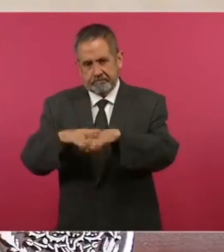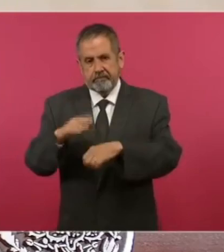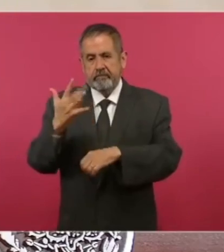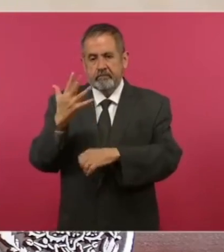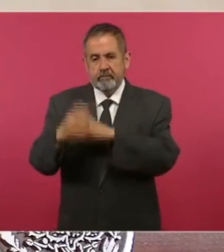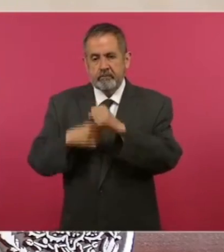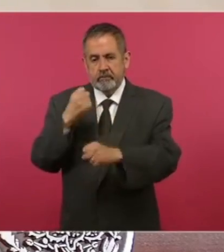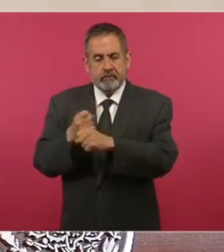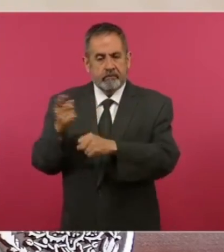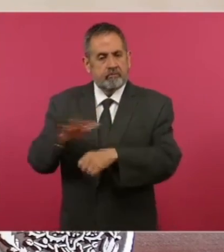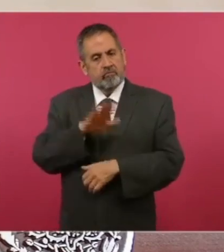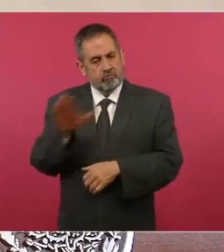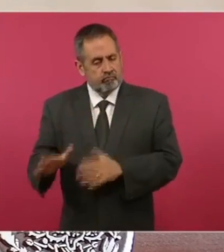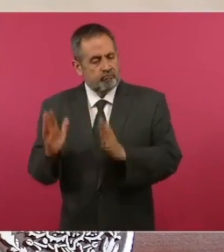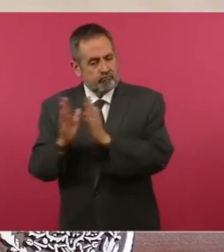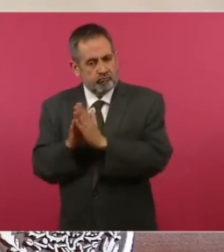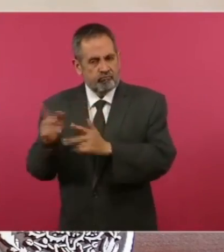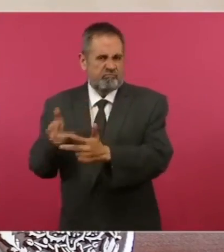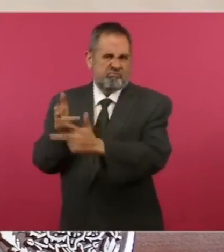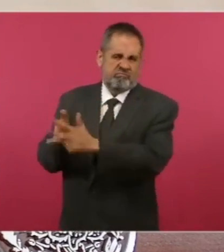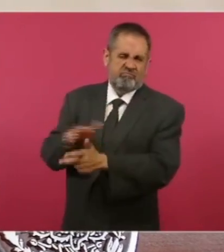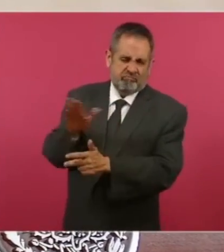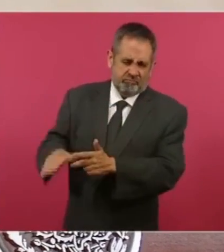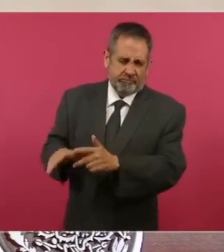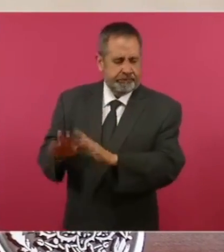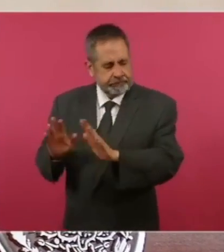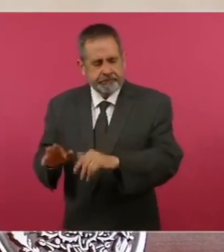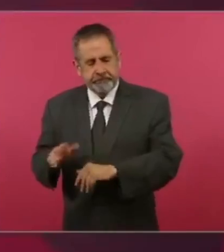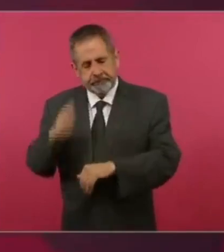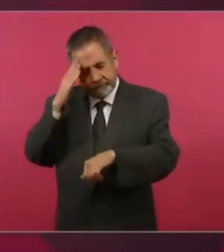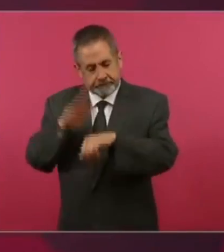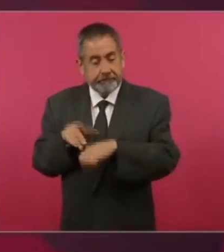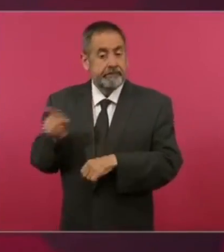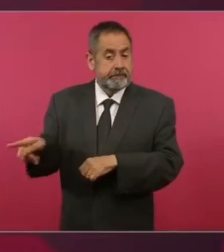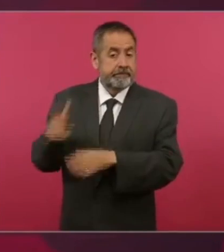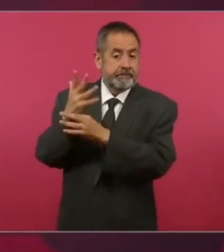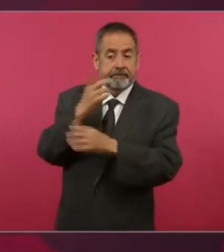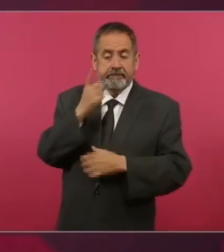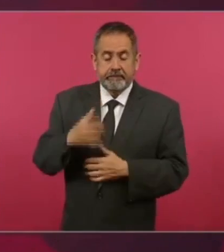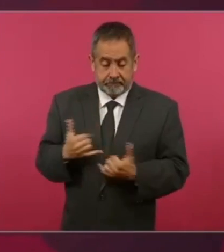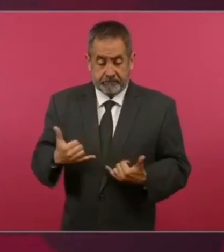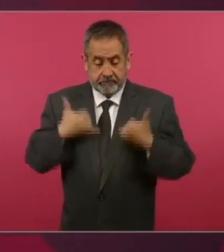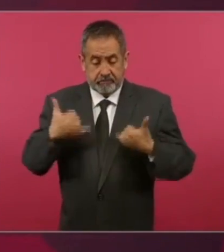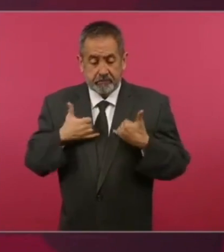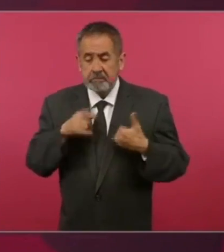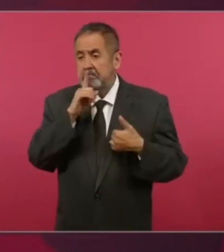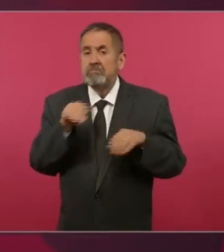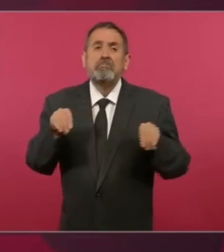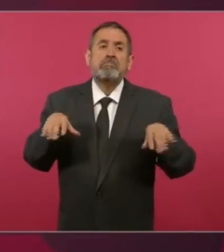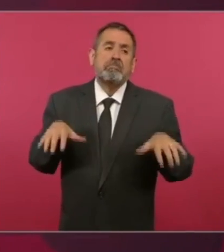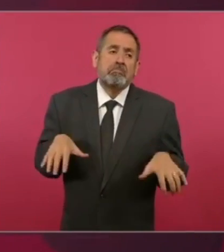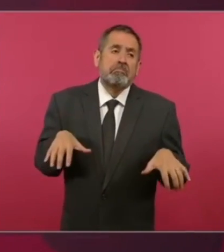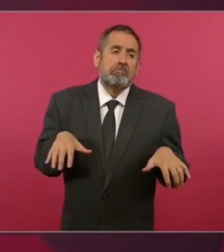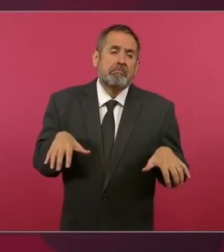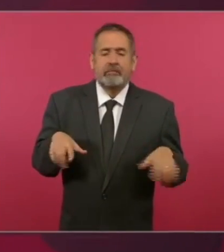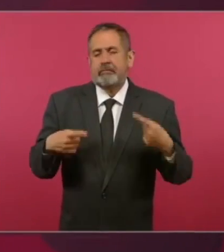años de su muerte, de su asesinato. Decía que ser joven y no ser revolucionario